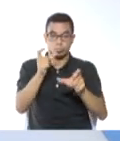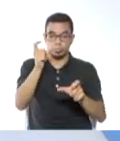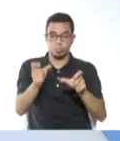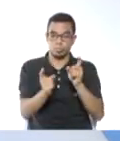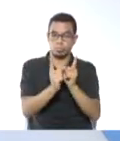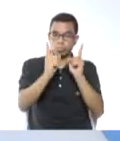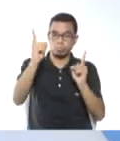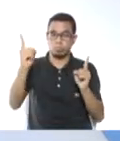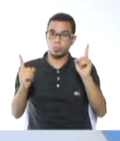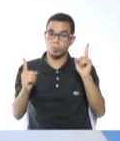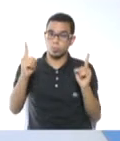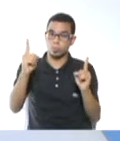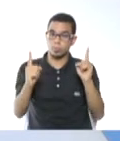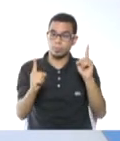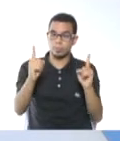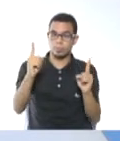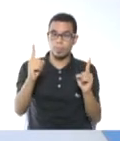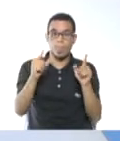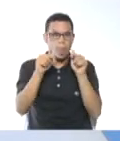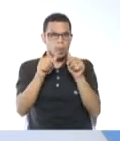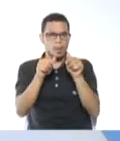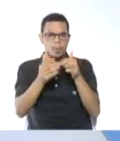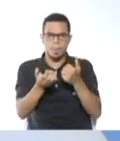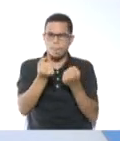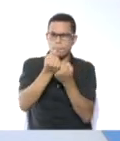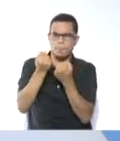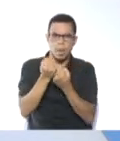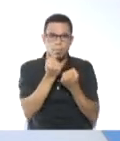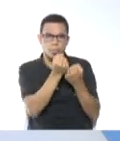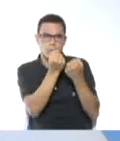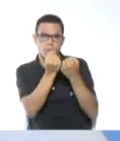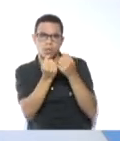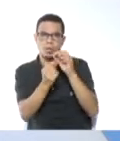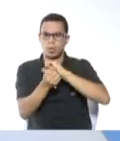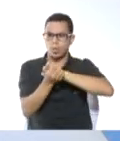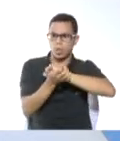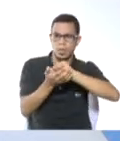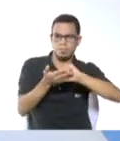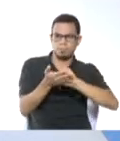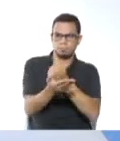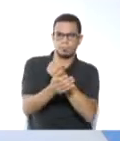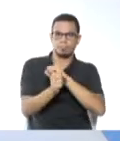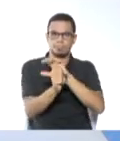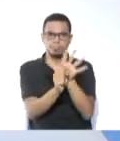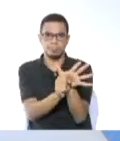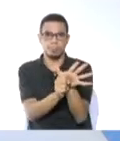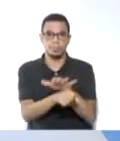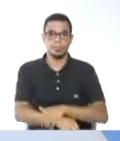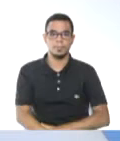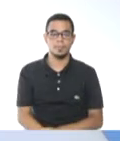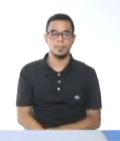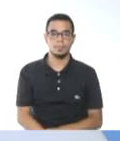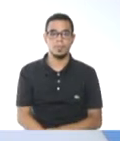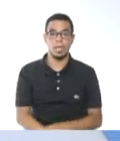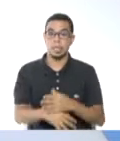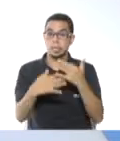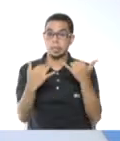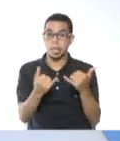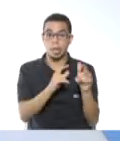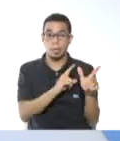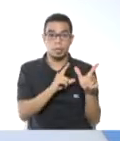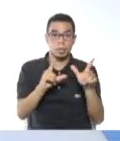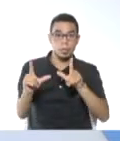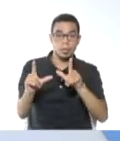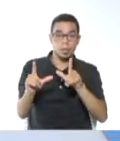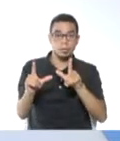físico saludable. Con ello estaremos contribuyendo a la no propagación de la COVID-19. Y ya tienen a su disposición